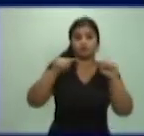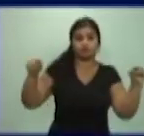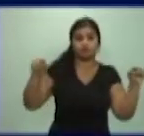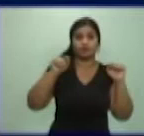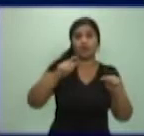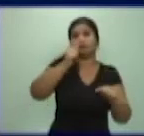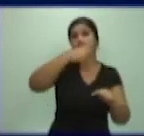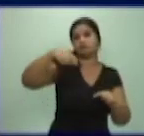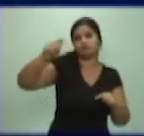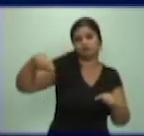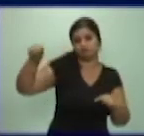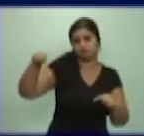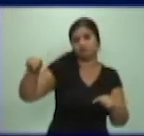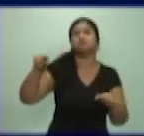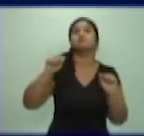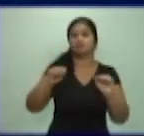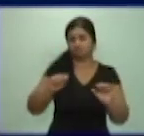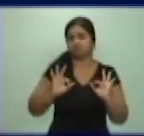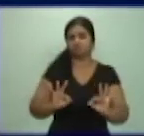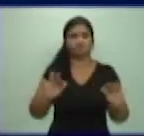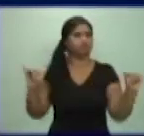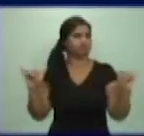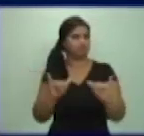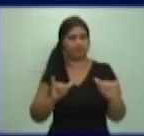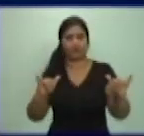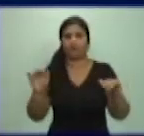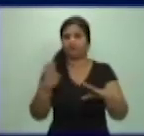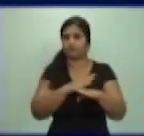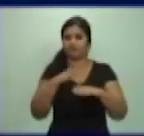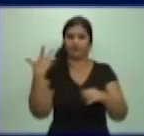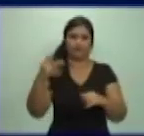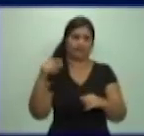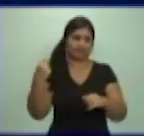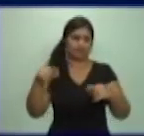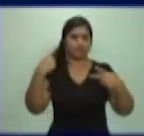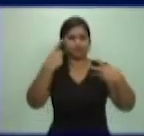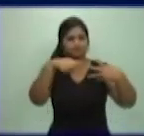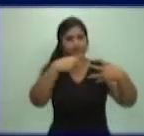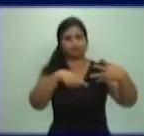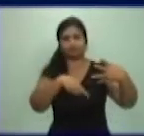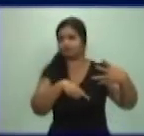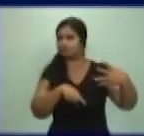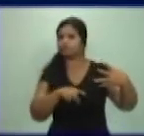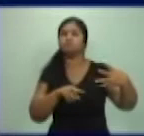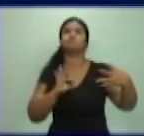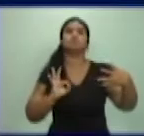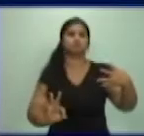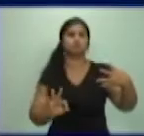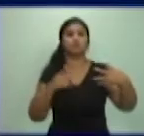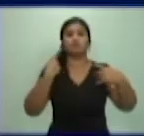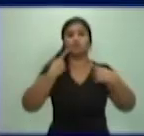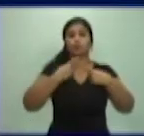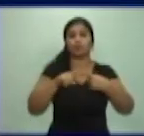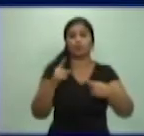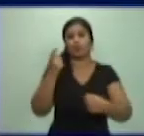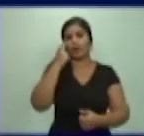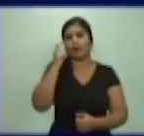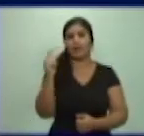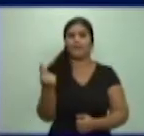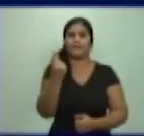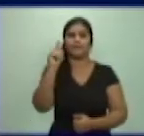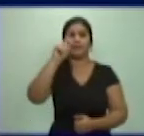enunciado con una expresión del texto. Veamos entonces cuál pudiera ser la primera pregunta